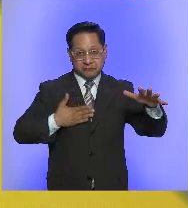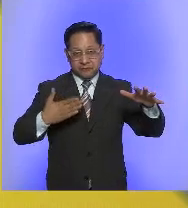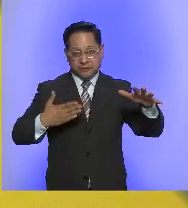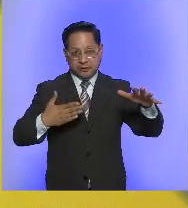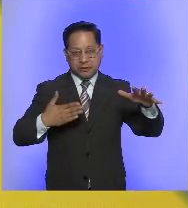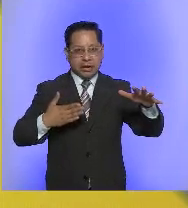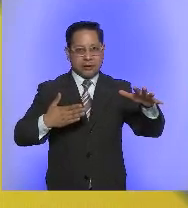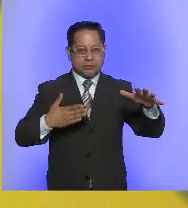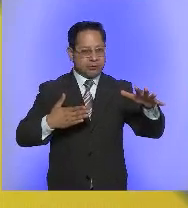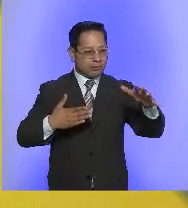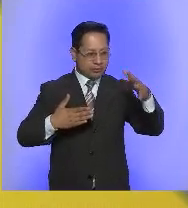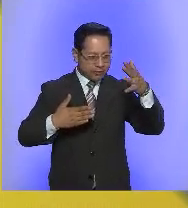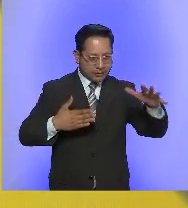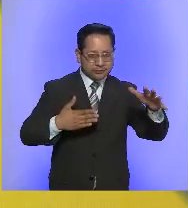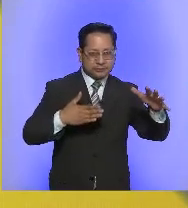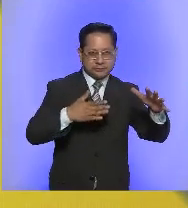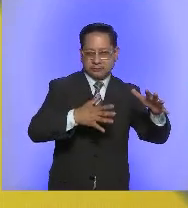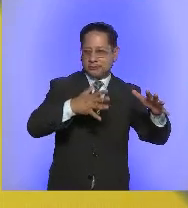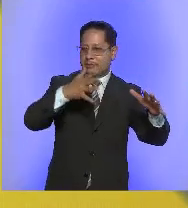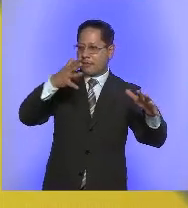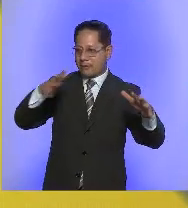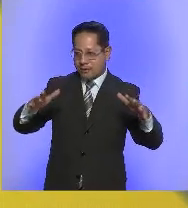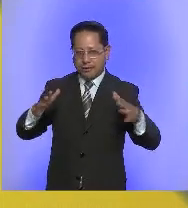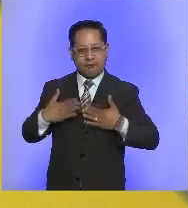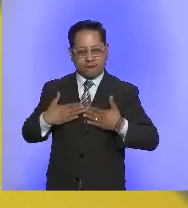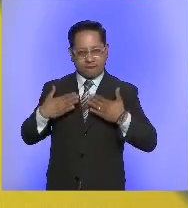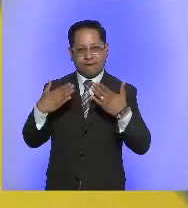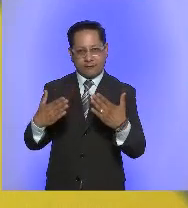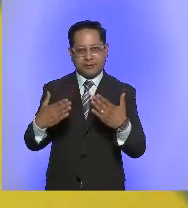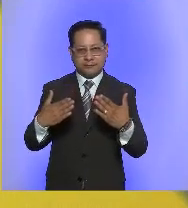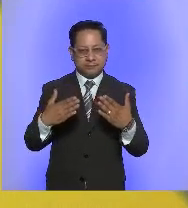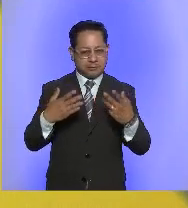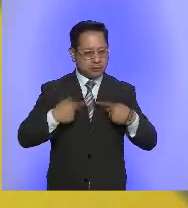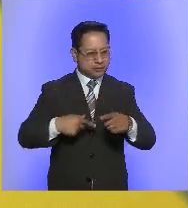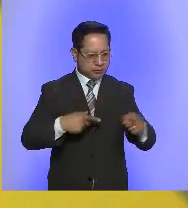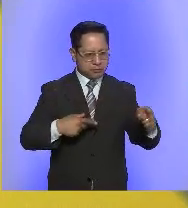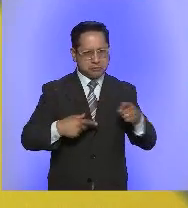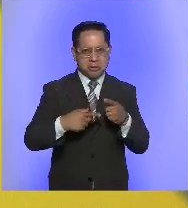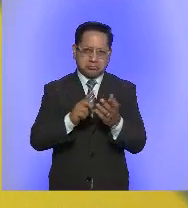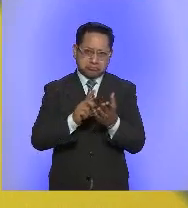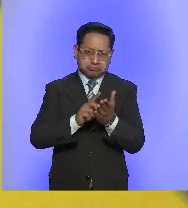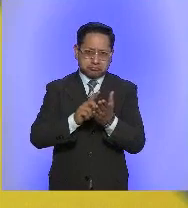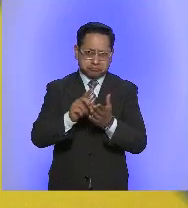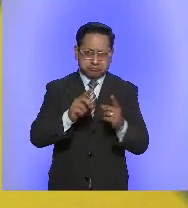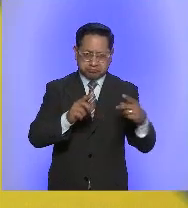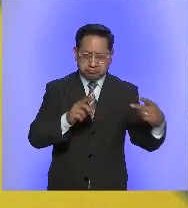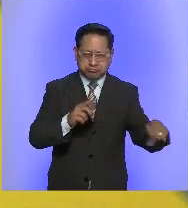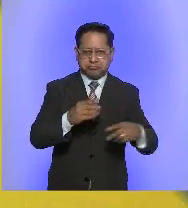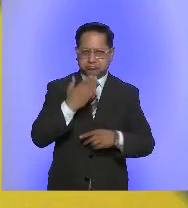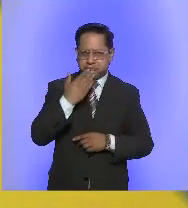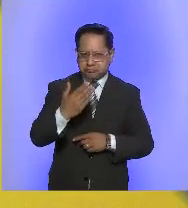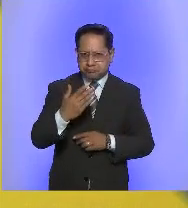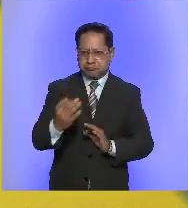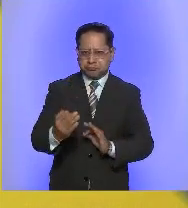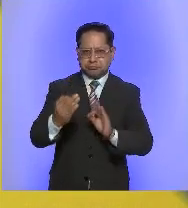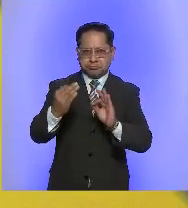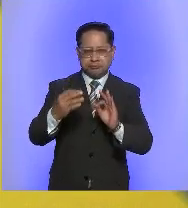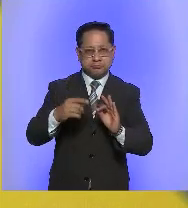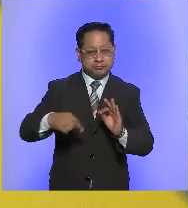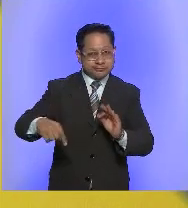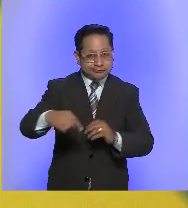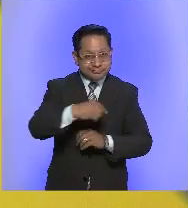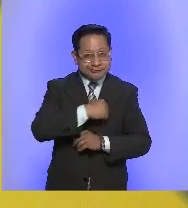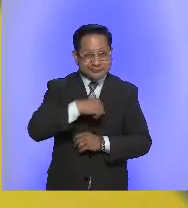que se alce la voz de la sociedad y que defienda a cabalidad a las autoridades electorales. Porque estas autoridades electorales son los que